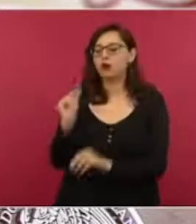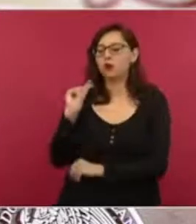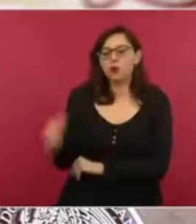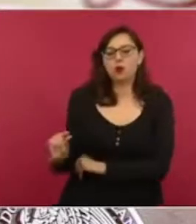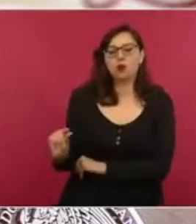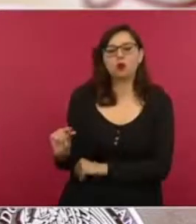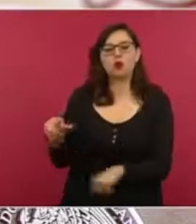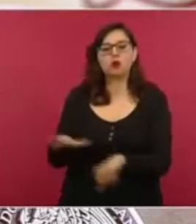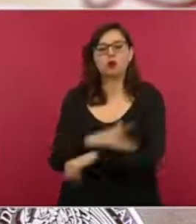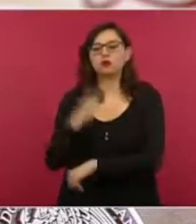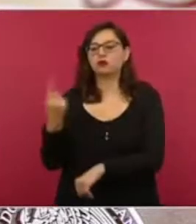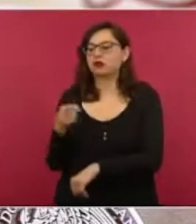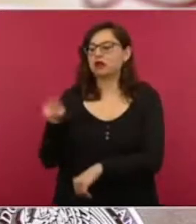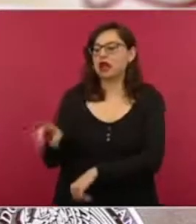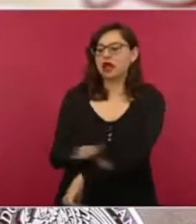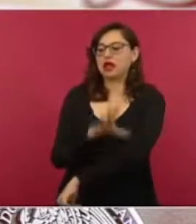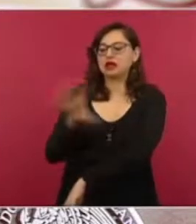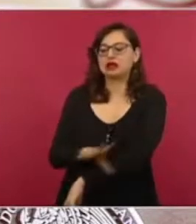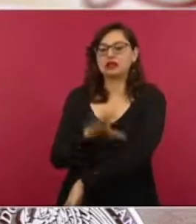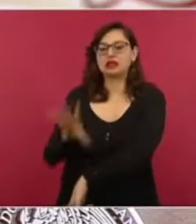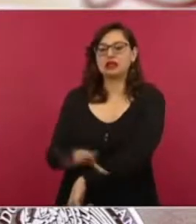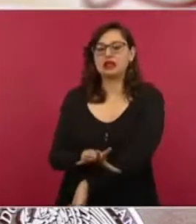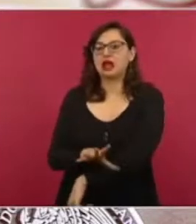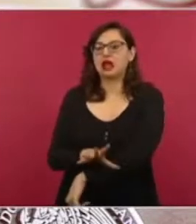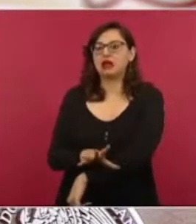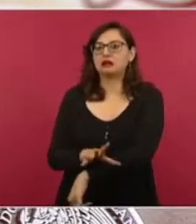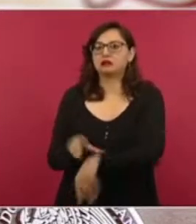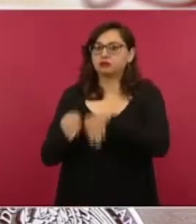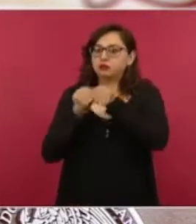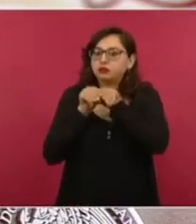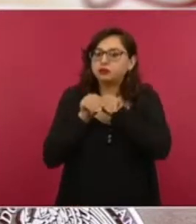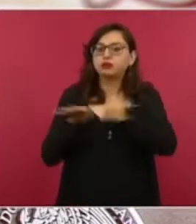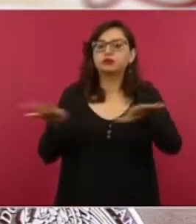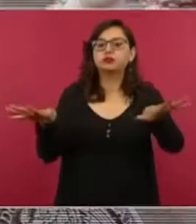subir la energía que producen.